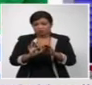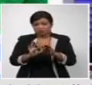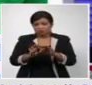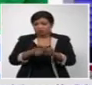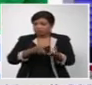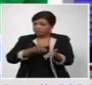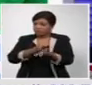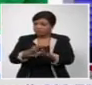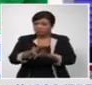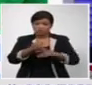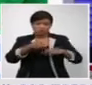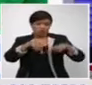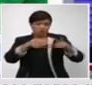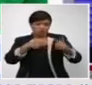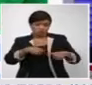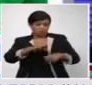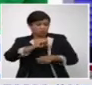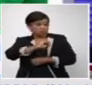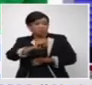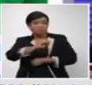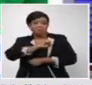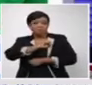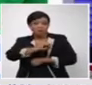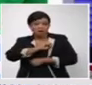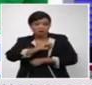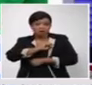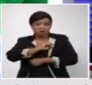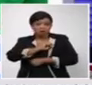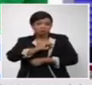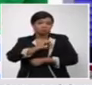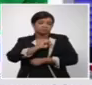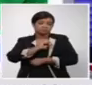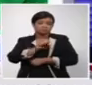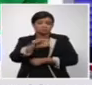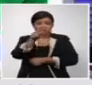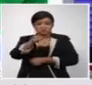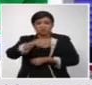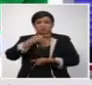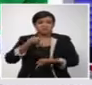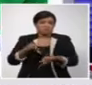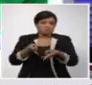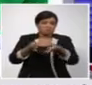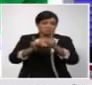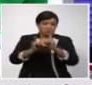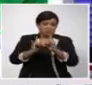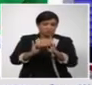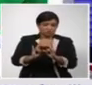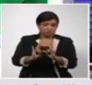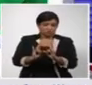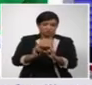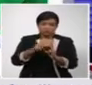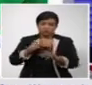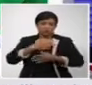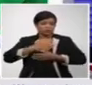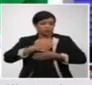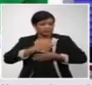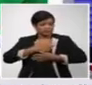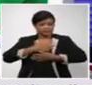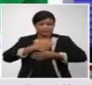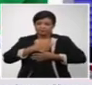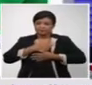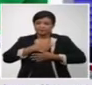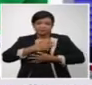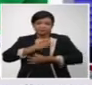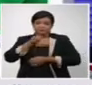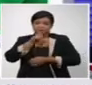parada cardiorrespiratoria, pues este paciente fallece sin poderlo recuperar de las maniobras de reanimación